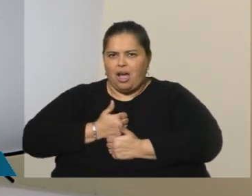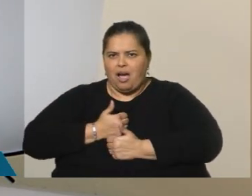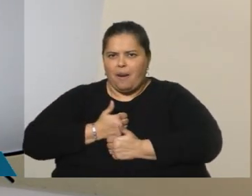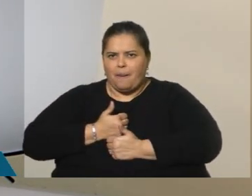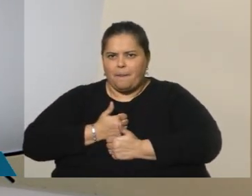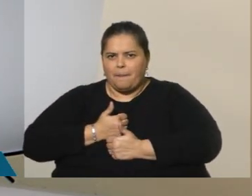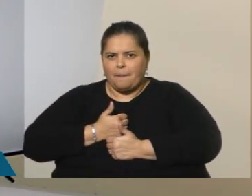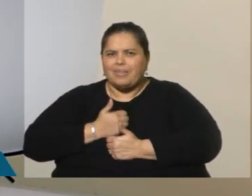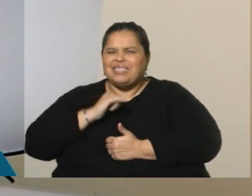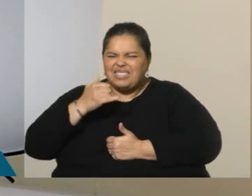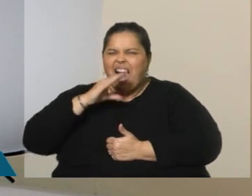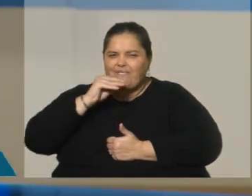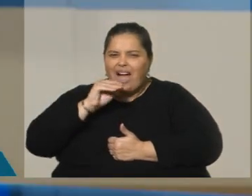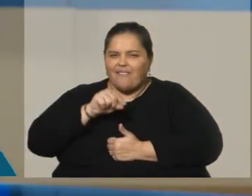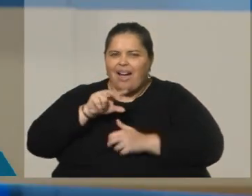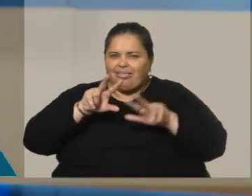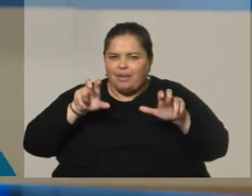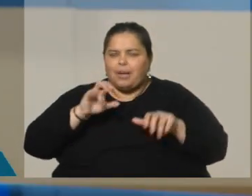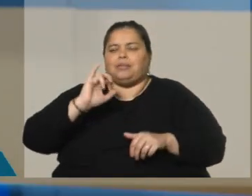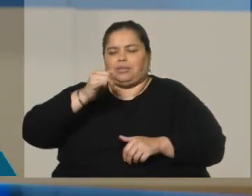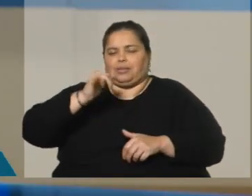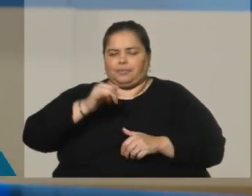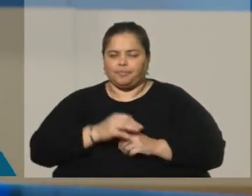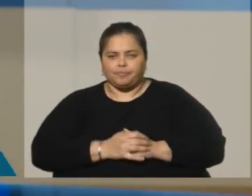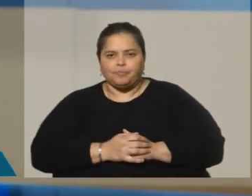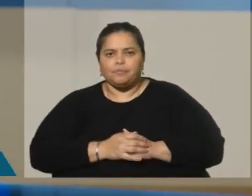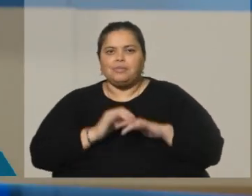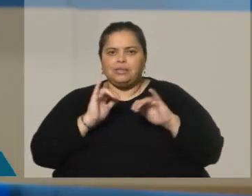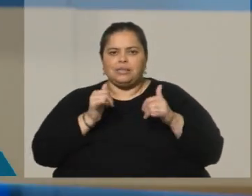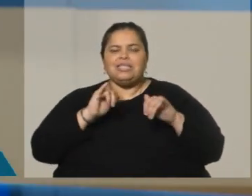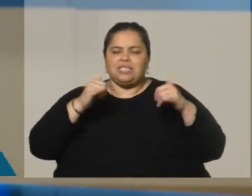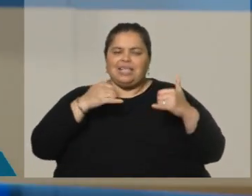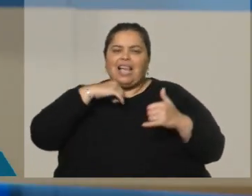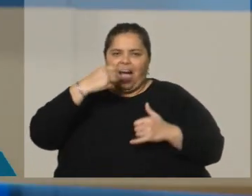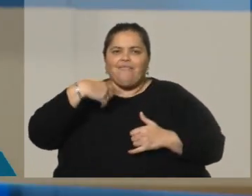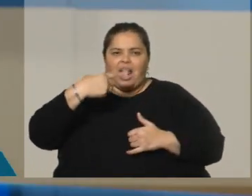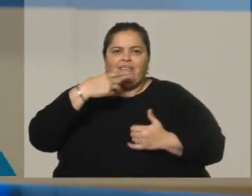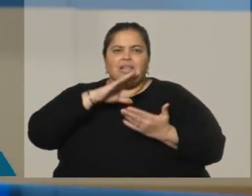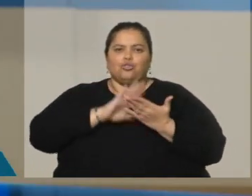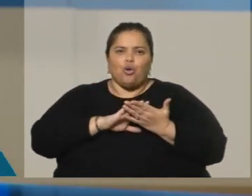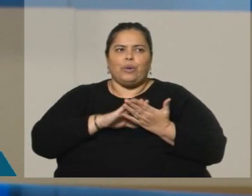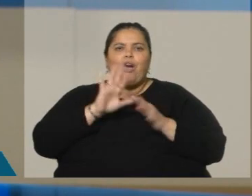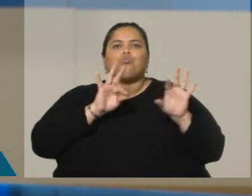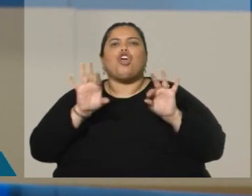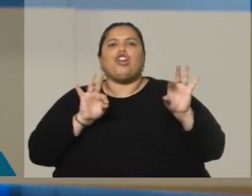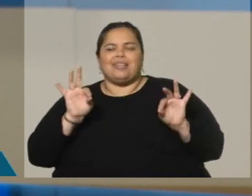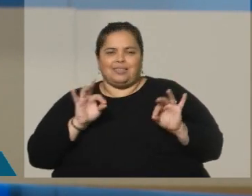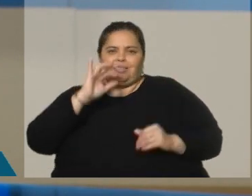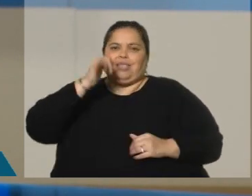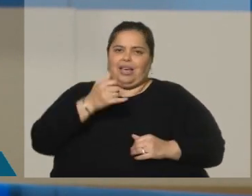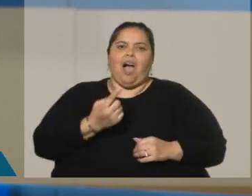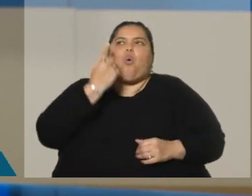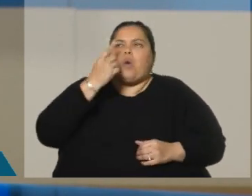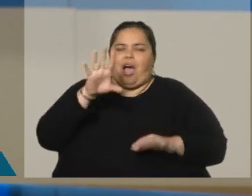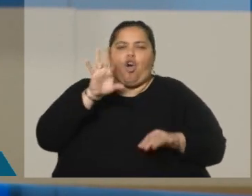se hablaba de eso o si hablaba los libros de historia estaba dentro de las alternativas digamos y